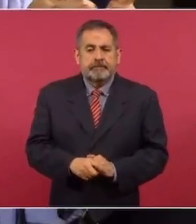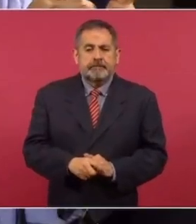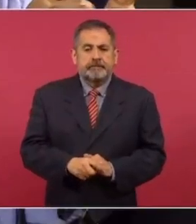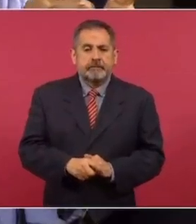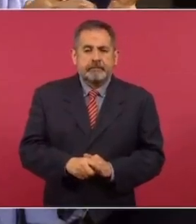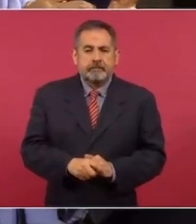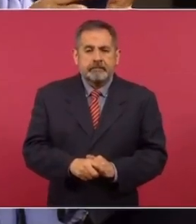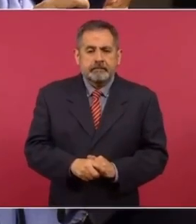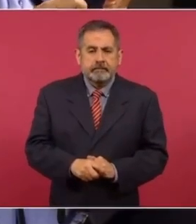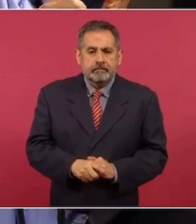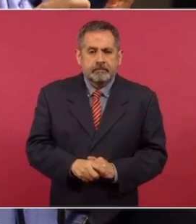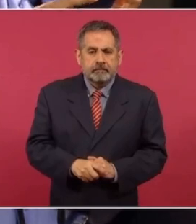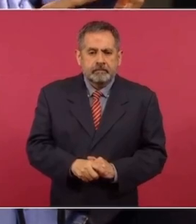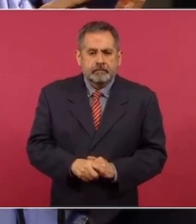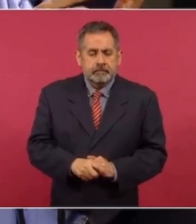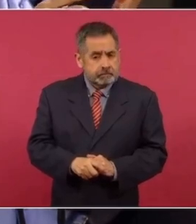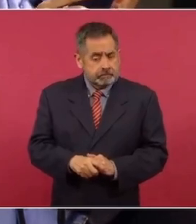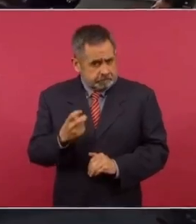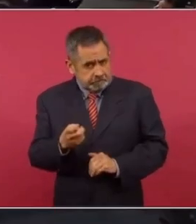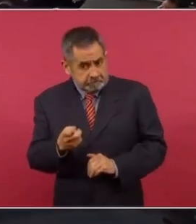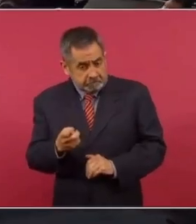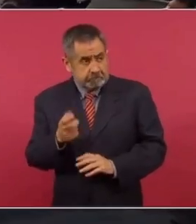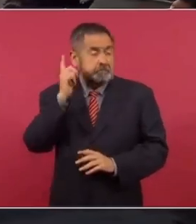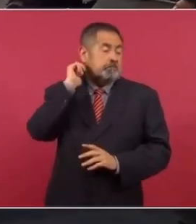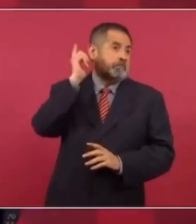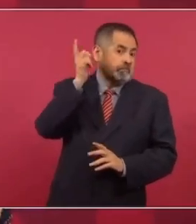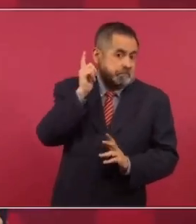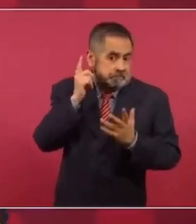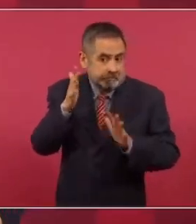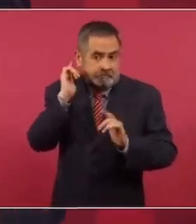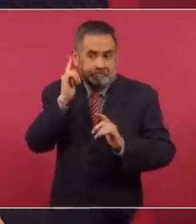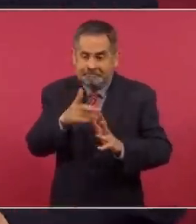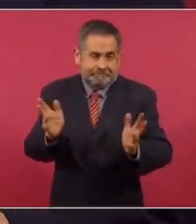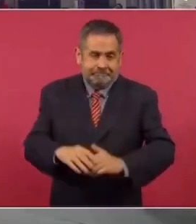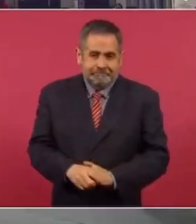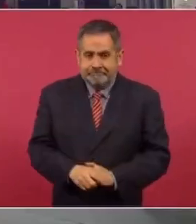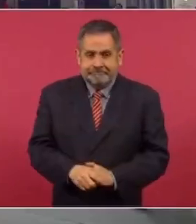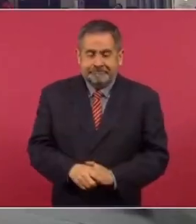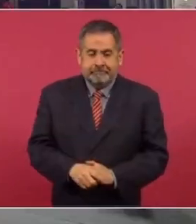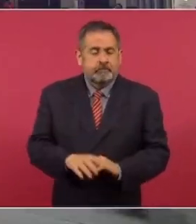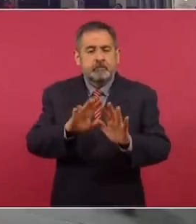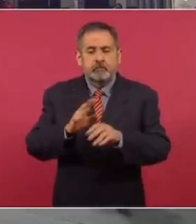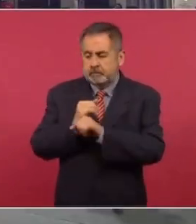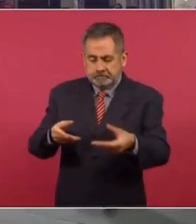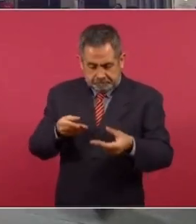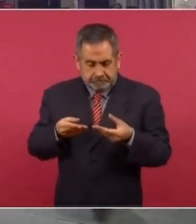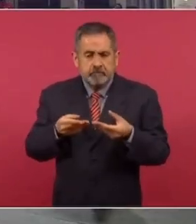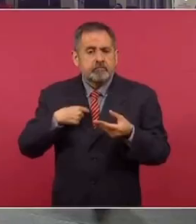sería en diciembre. Entonces, ¿de este? ¿De este? Ojalá. Brincos diera. Yo tengo la